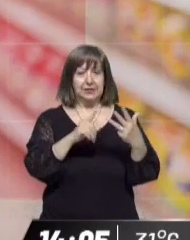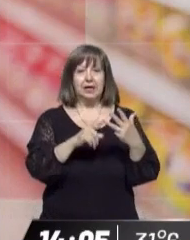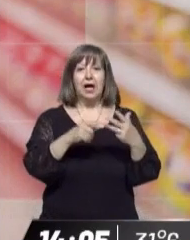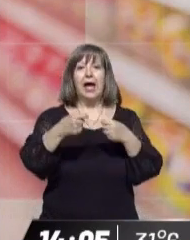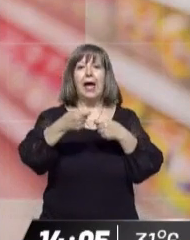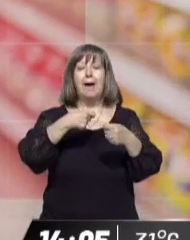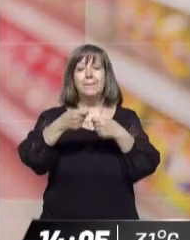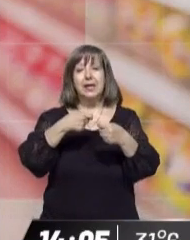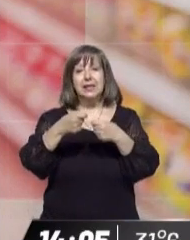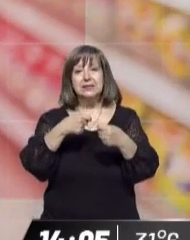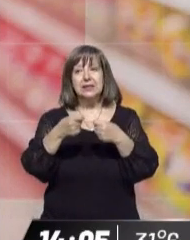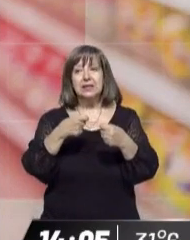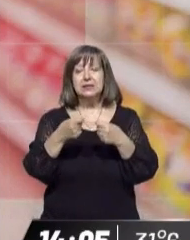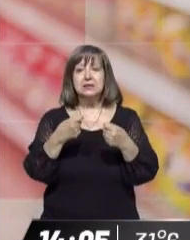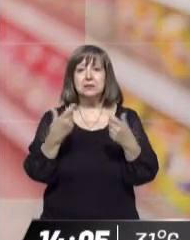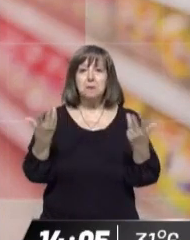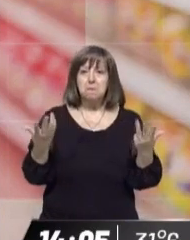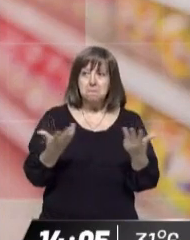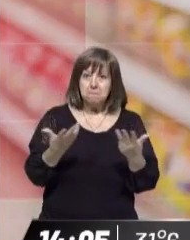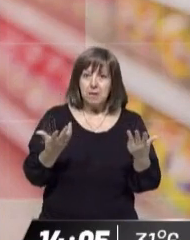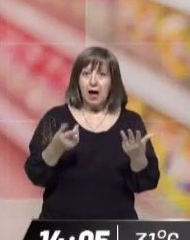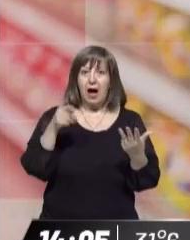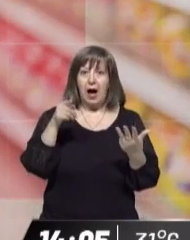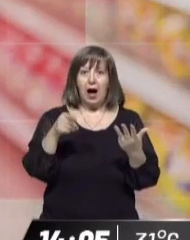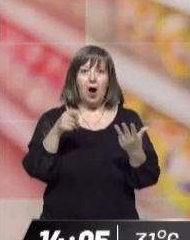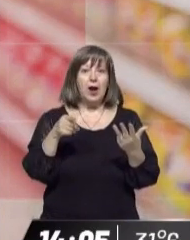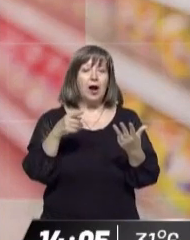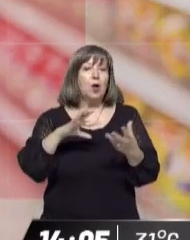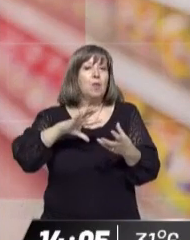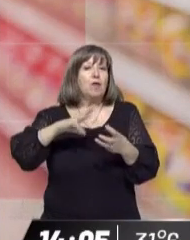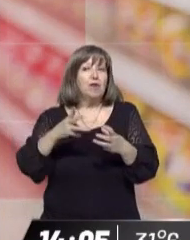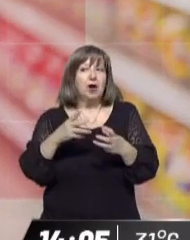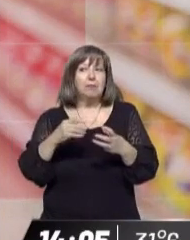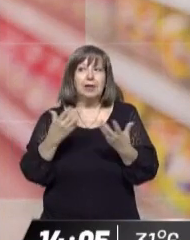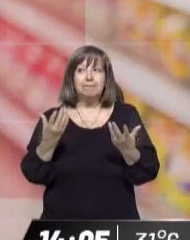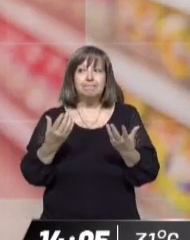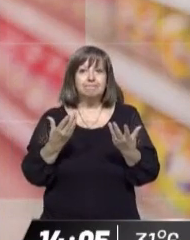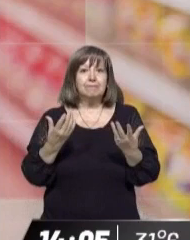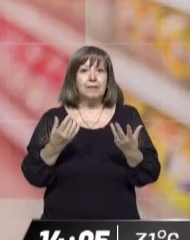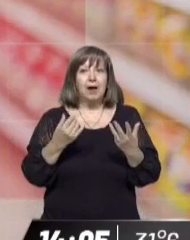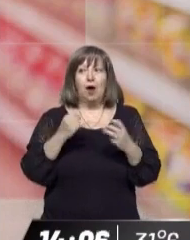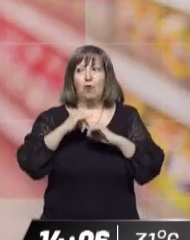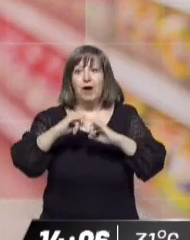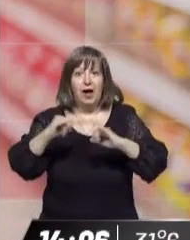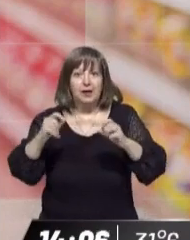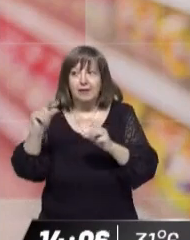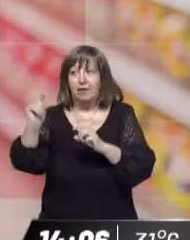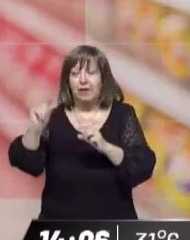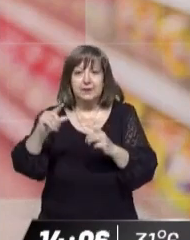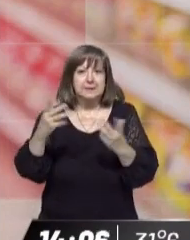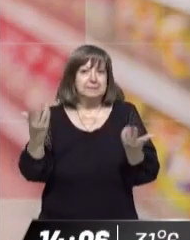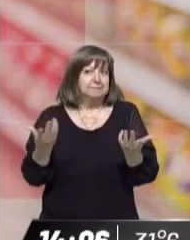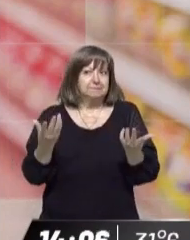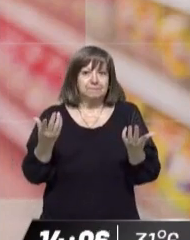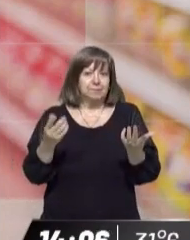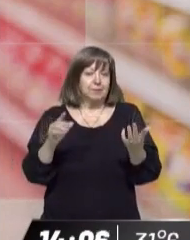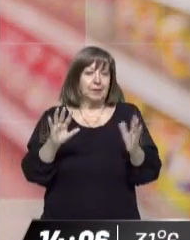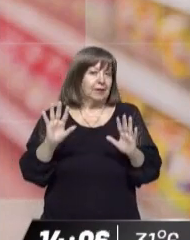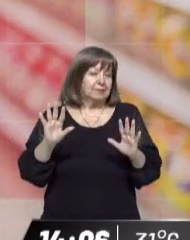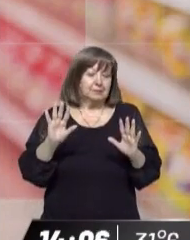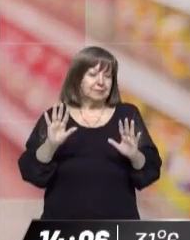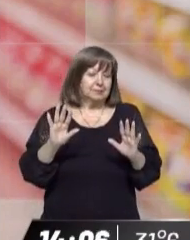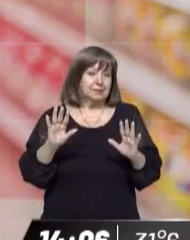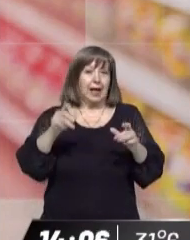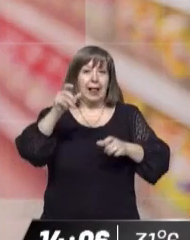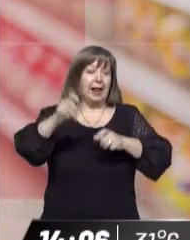empresas y consumidores, como decíamos recién, están trabajando en sus estrategias, recalibrando estrategias. Hay nuevos hábitos también de los